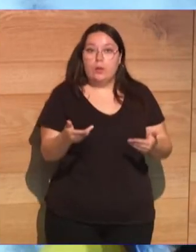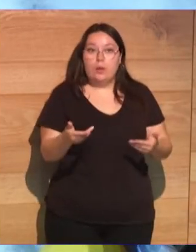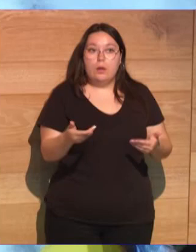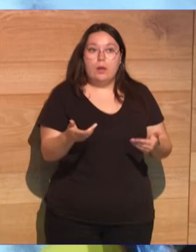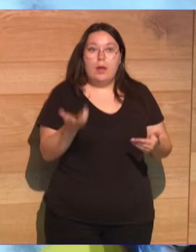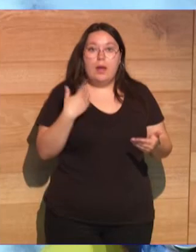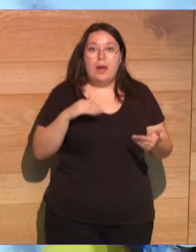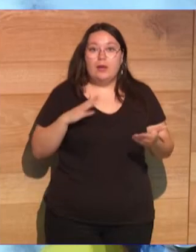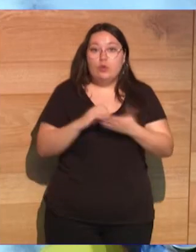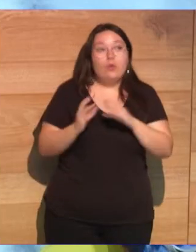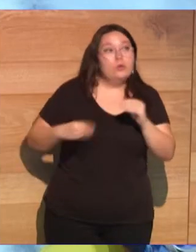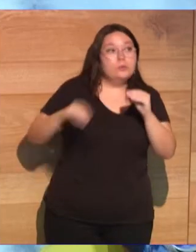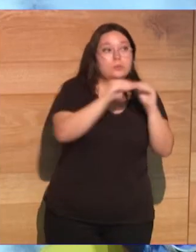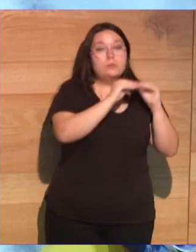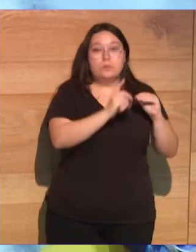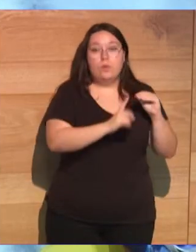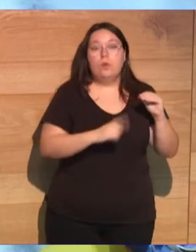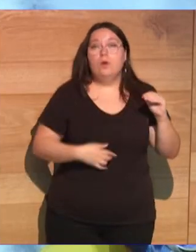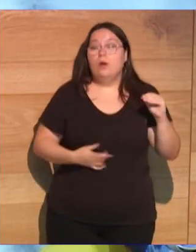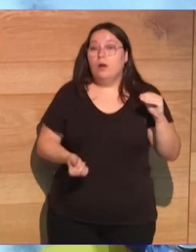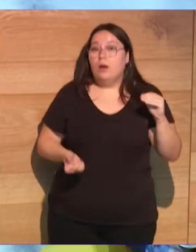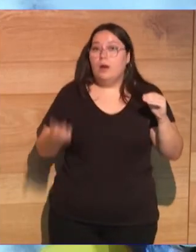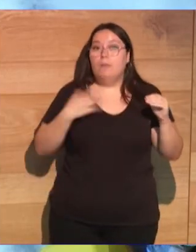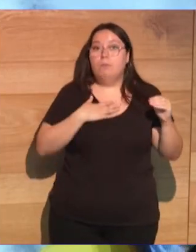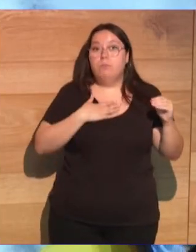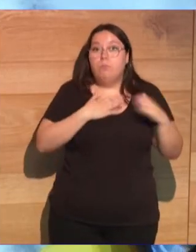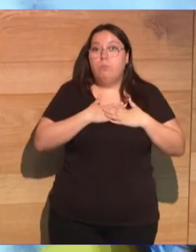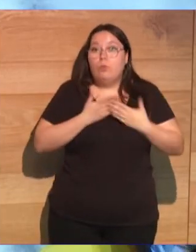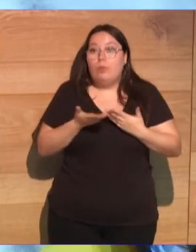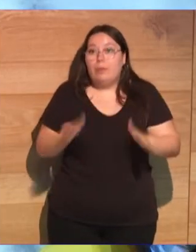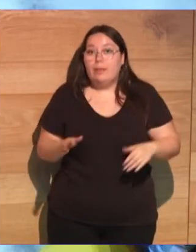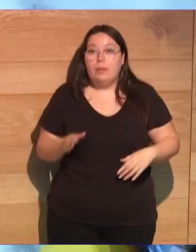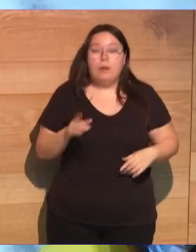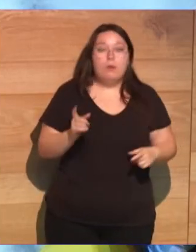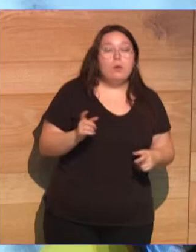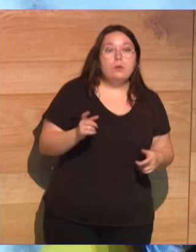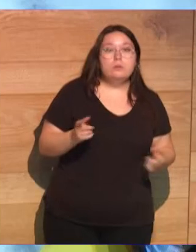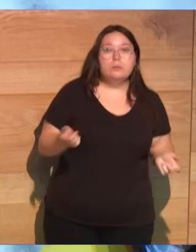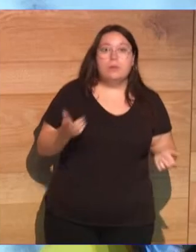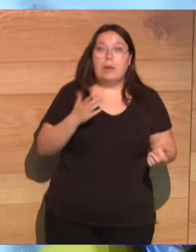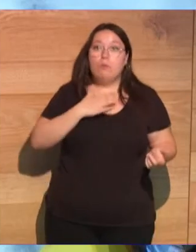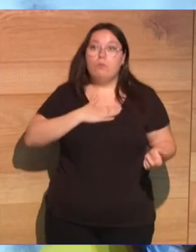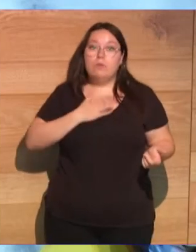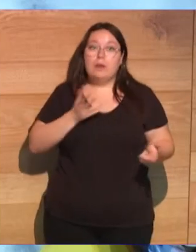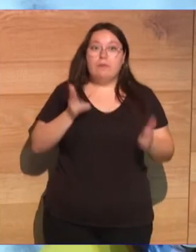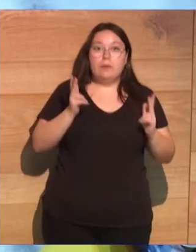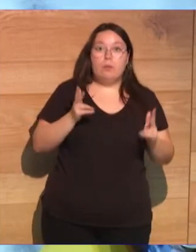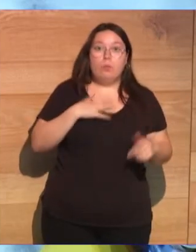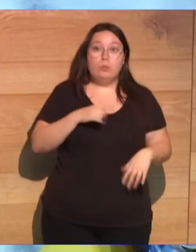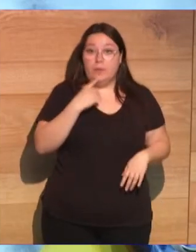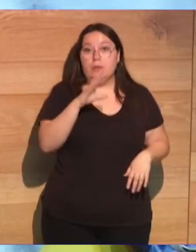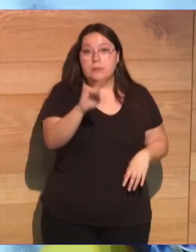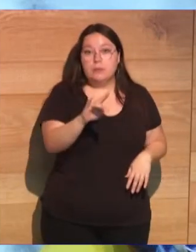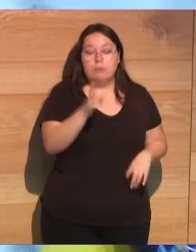menos, a estar menos presas de la pérdida de la voluntad y de la libertad. Podríamos decir que sí,